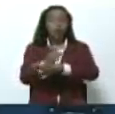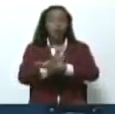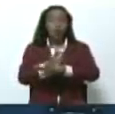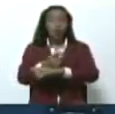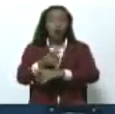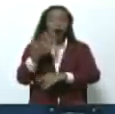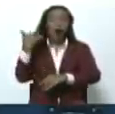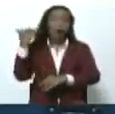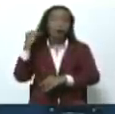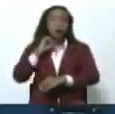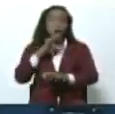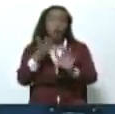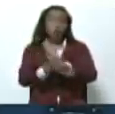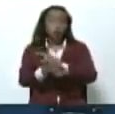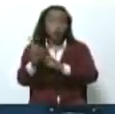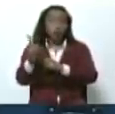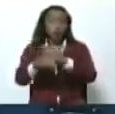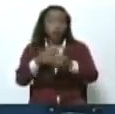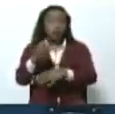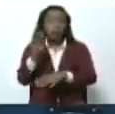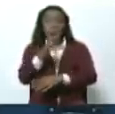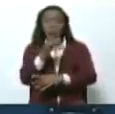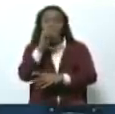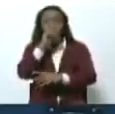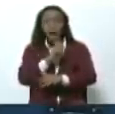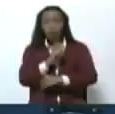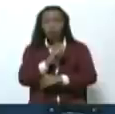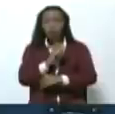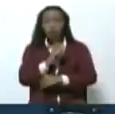hubo fue en el año